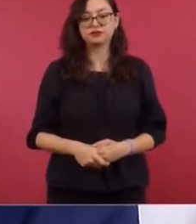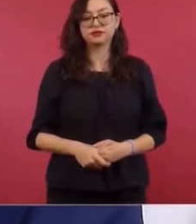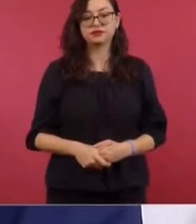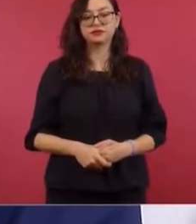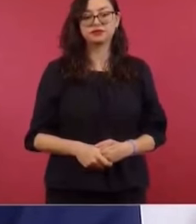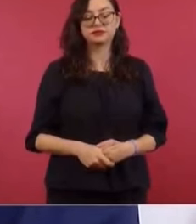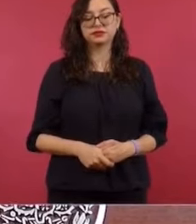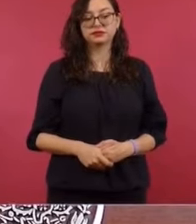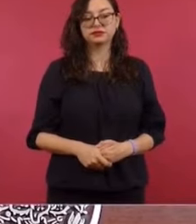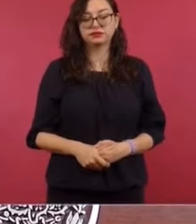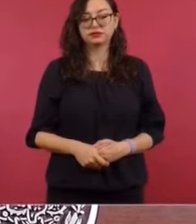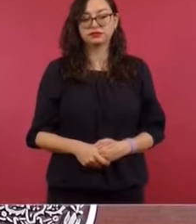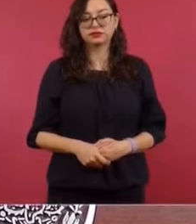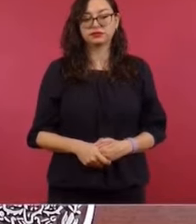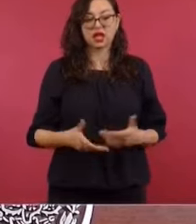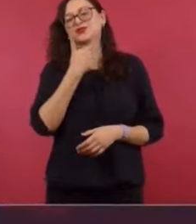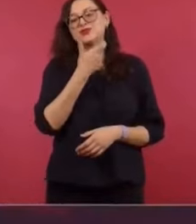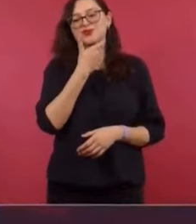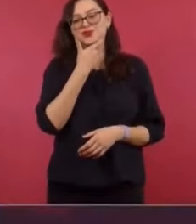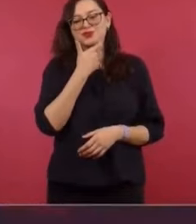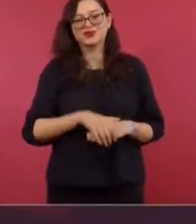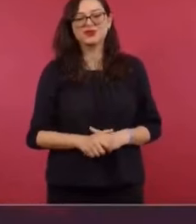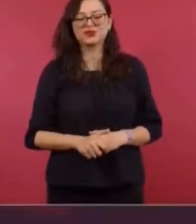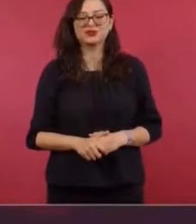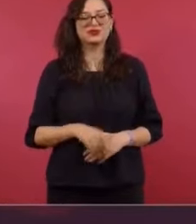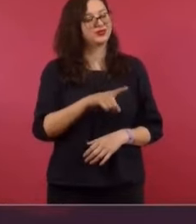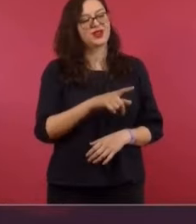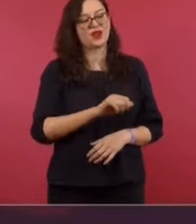no hay limbo, ¿va? Se van a ir